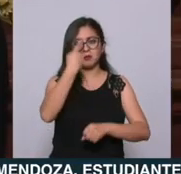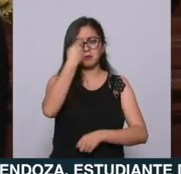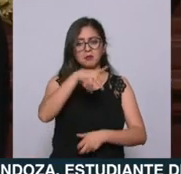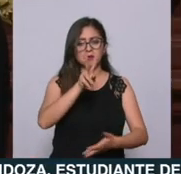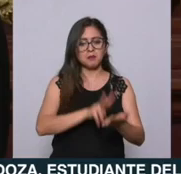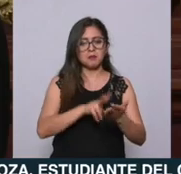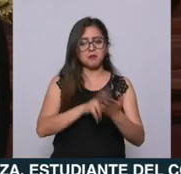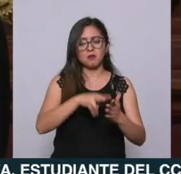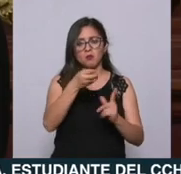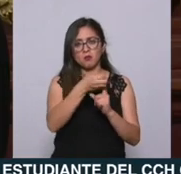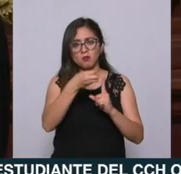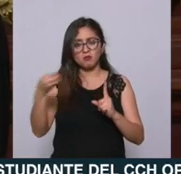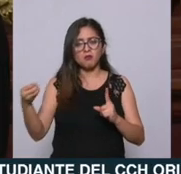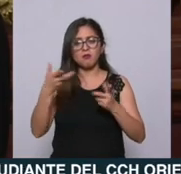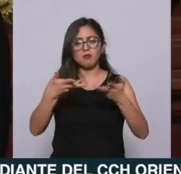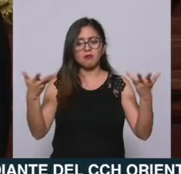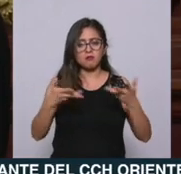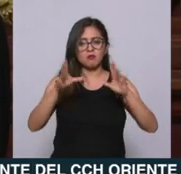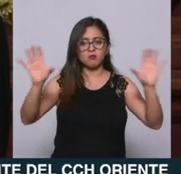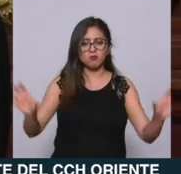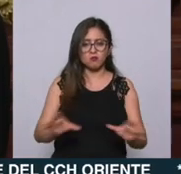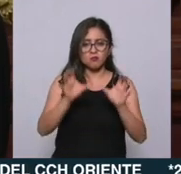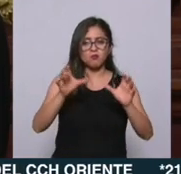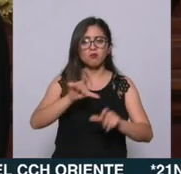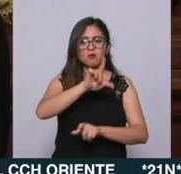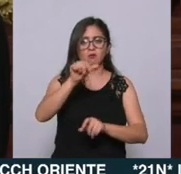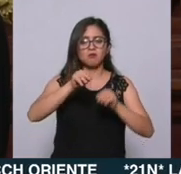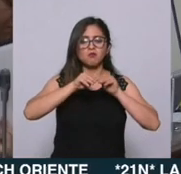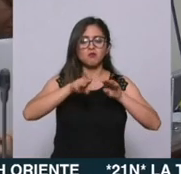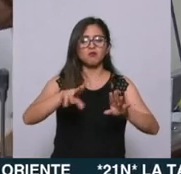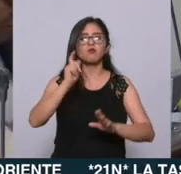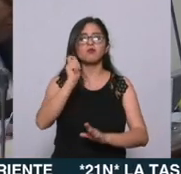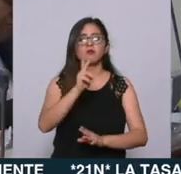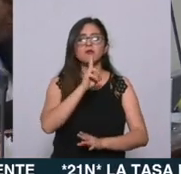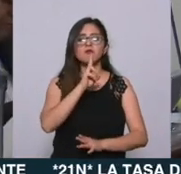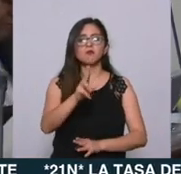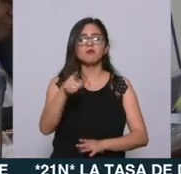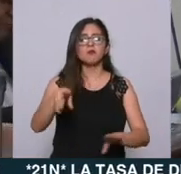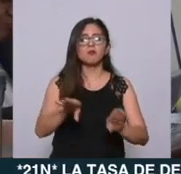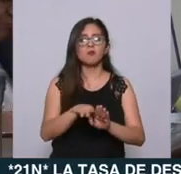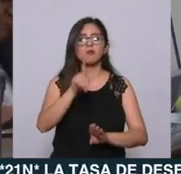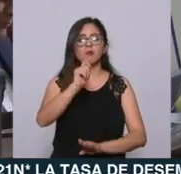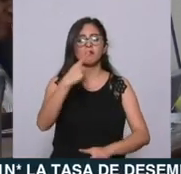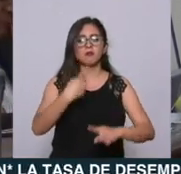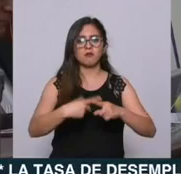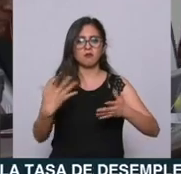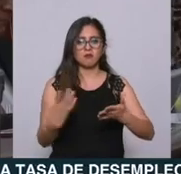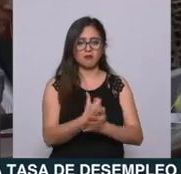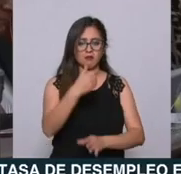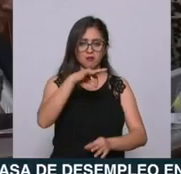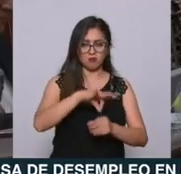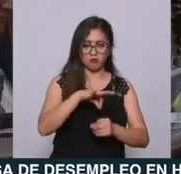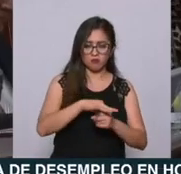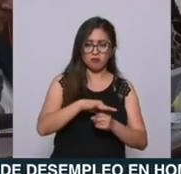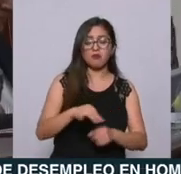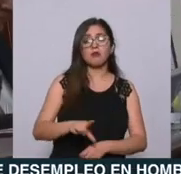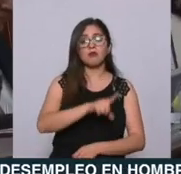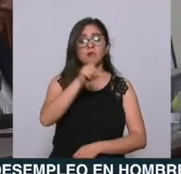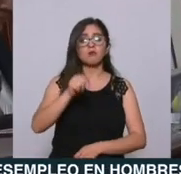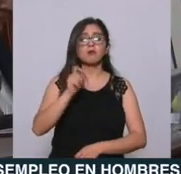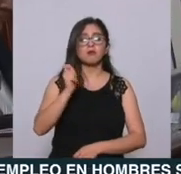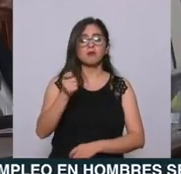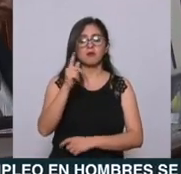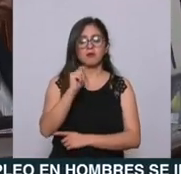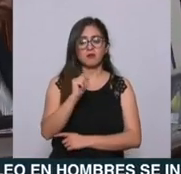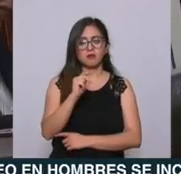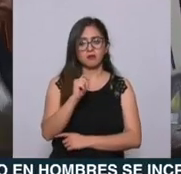validación, organización, desarrollo, cómputo y declaración de resultados de los mecanismos de democracia directa. Asimismo, se plantea que el Tribunal